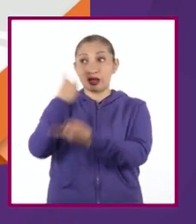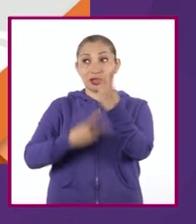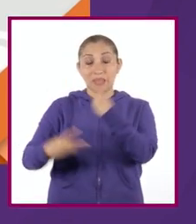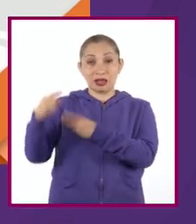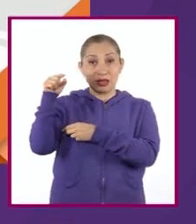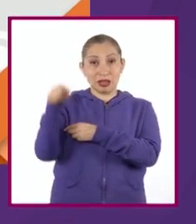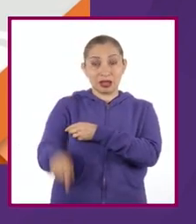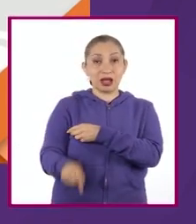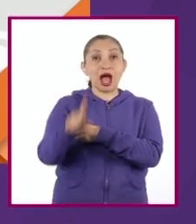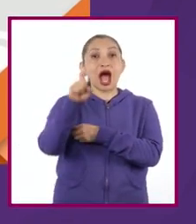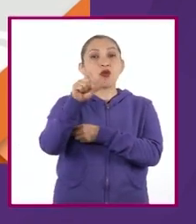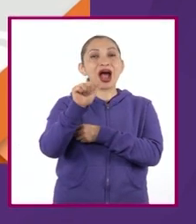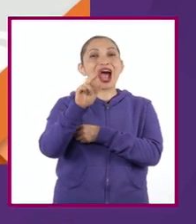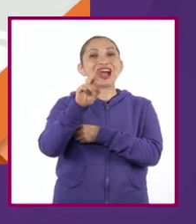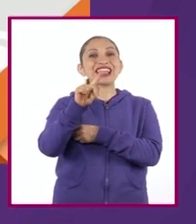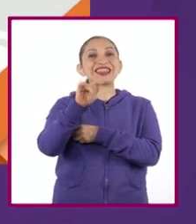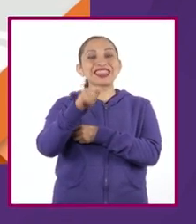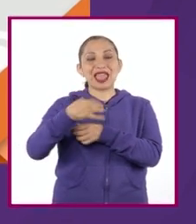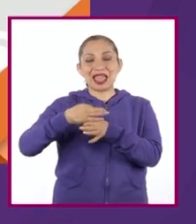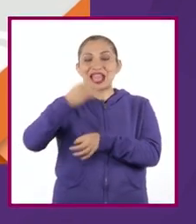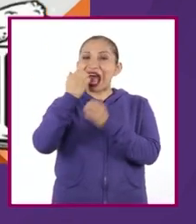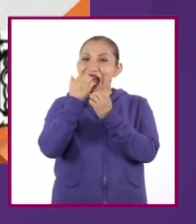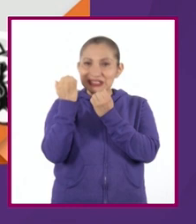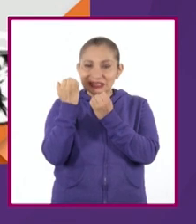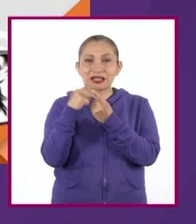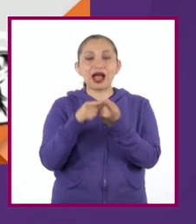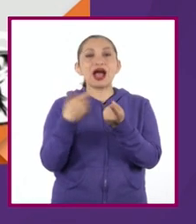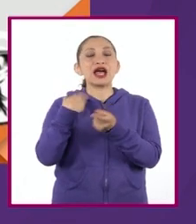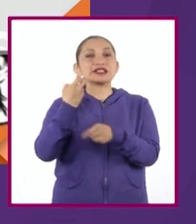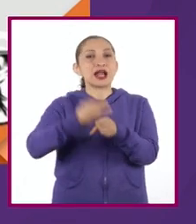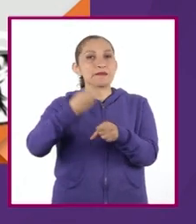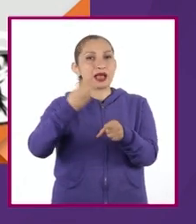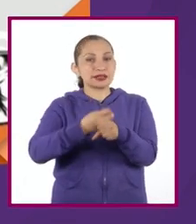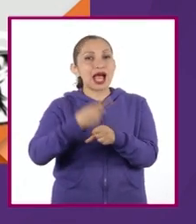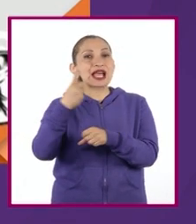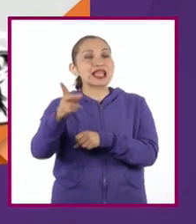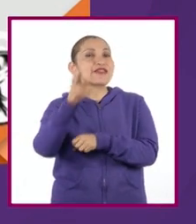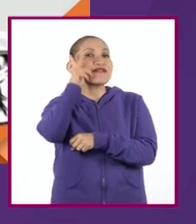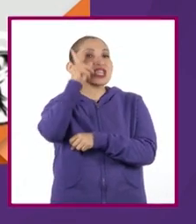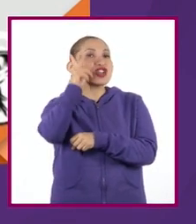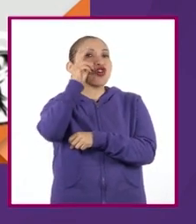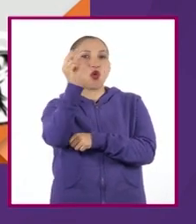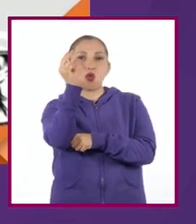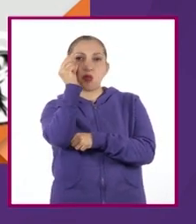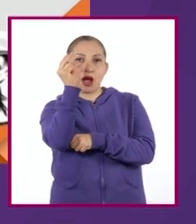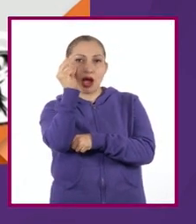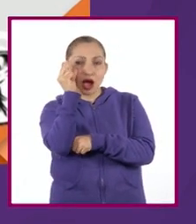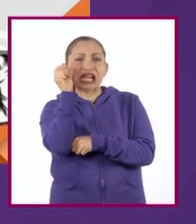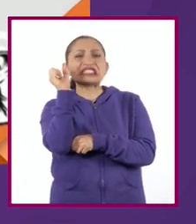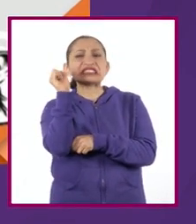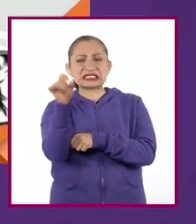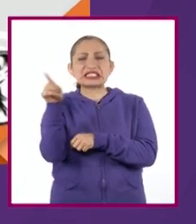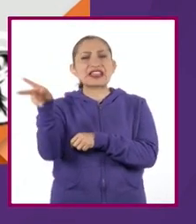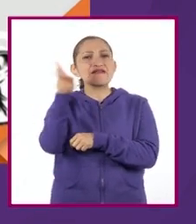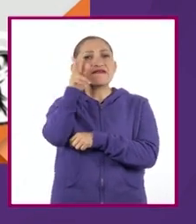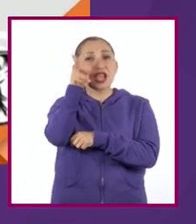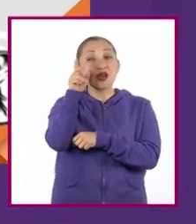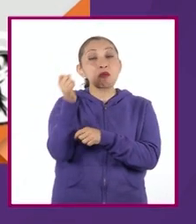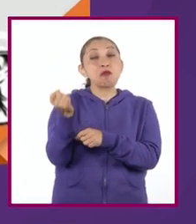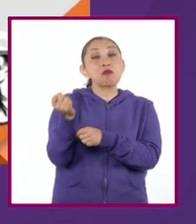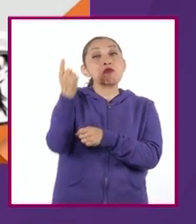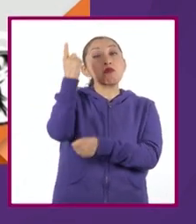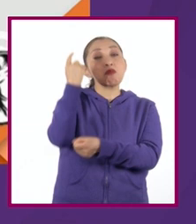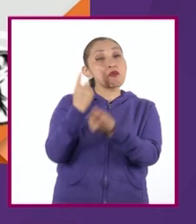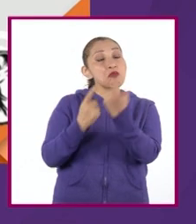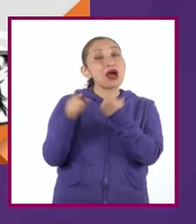importación el aguardiente de caña, la cerveza y los vinos de uva, aunque estos en